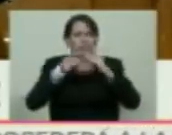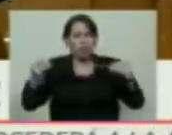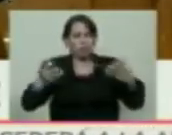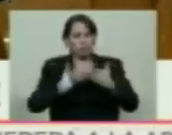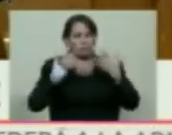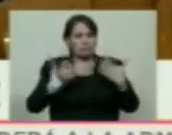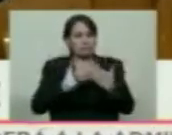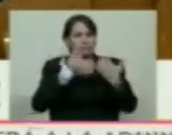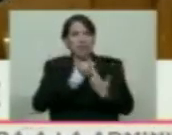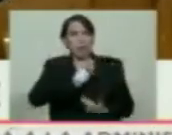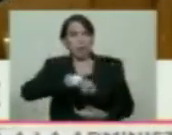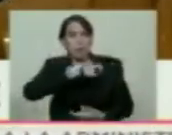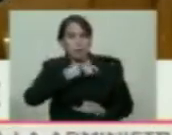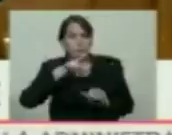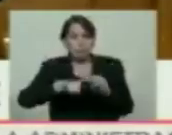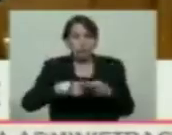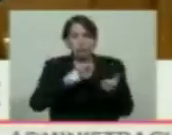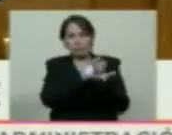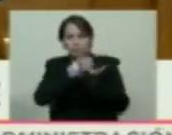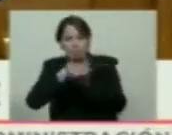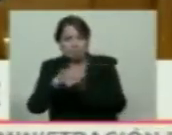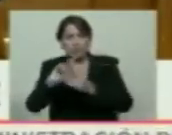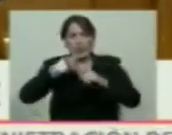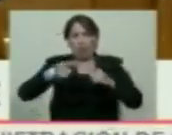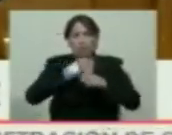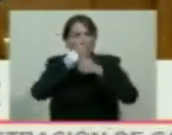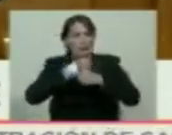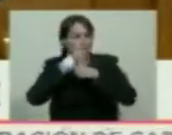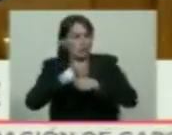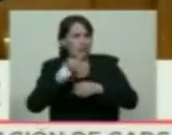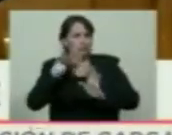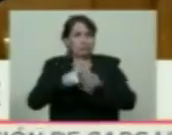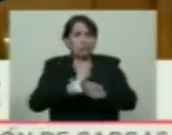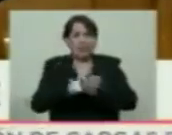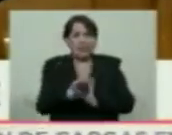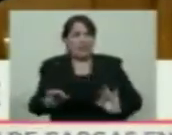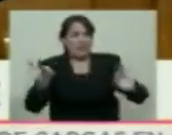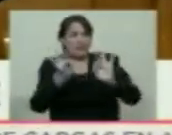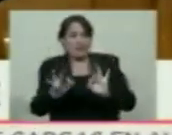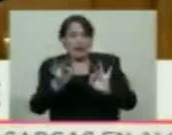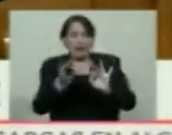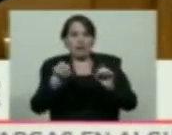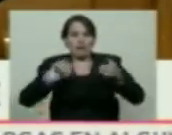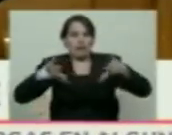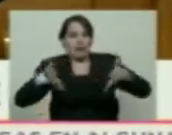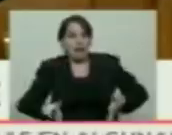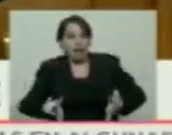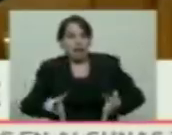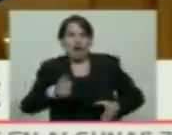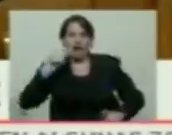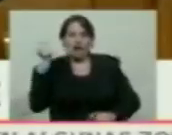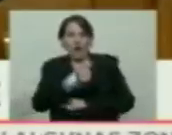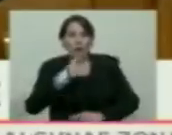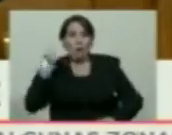Morillo. Artillería, infantería, caballería, nada ha bastado al enemigo para defenderse de los